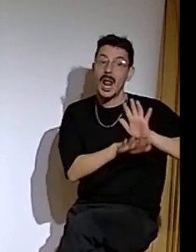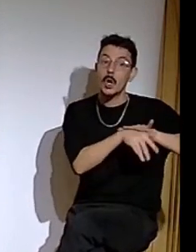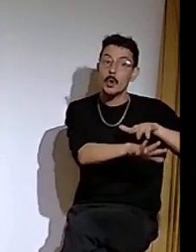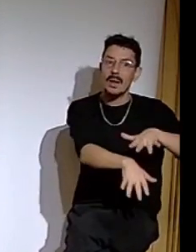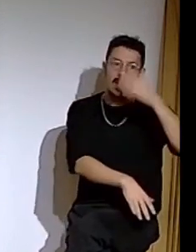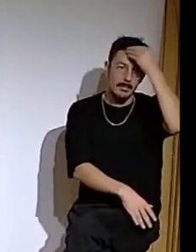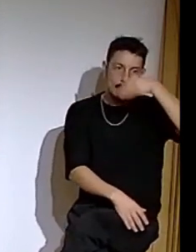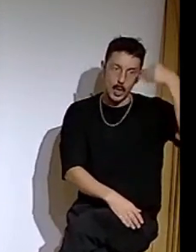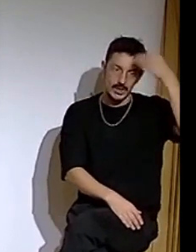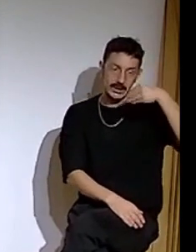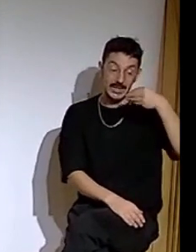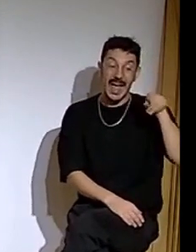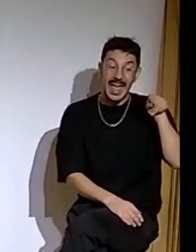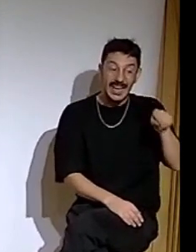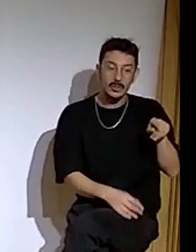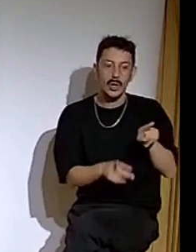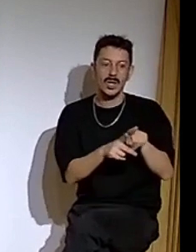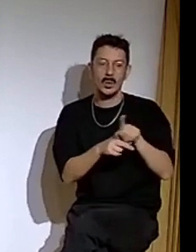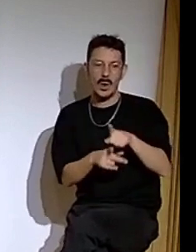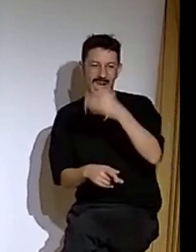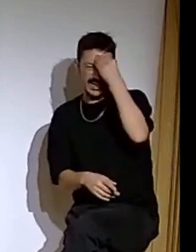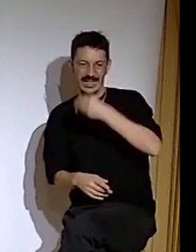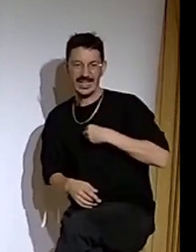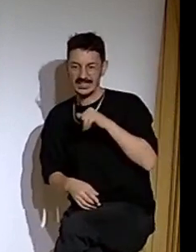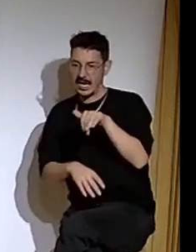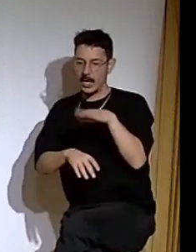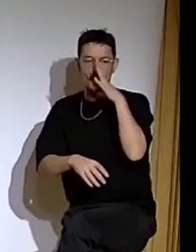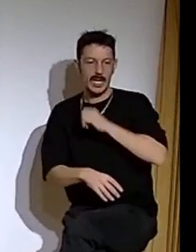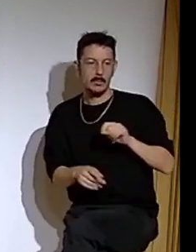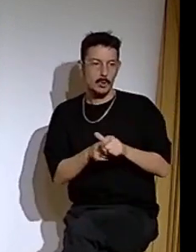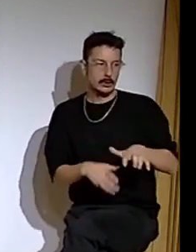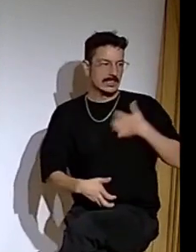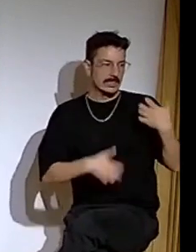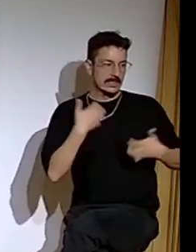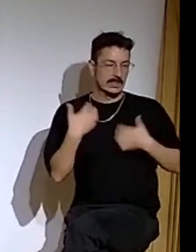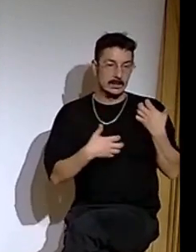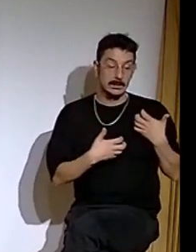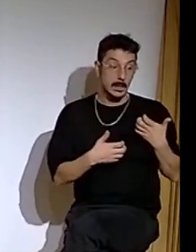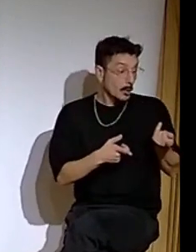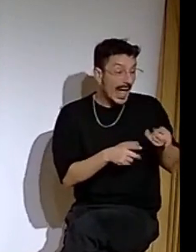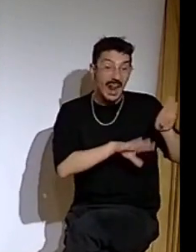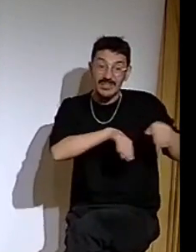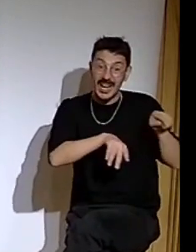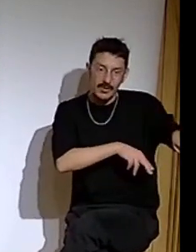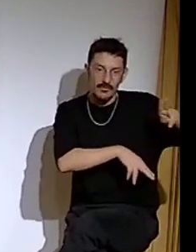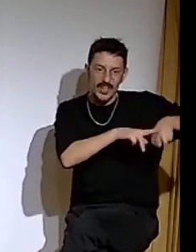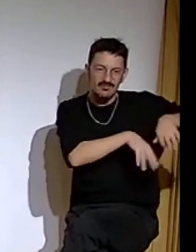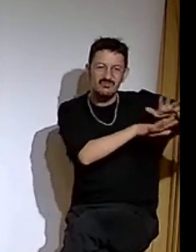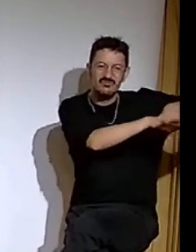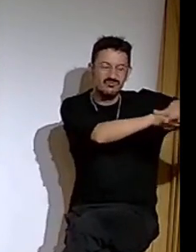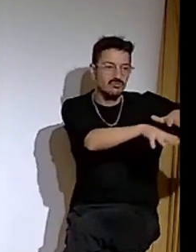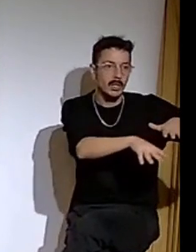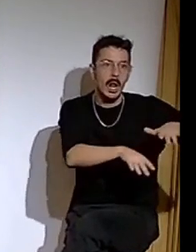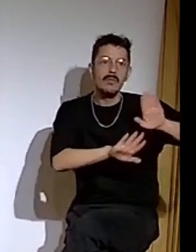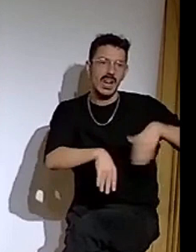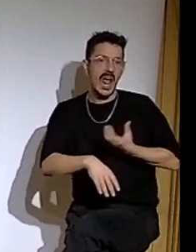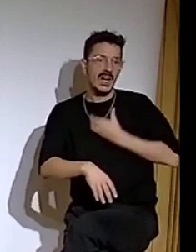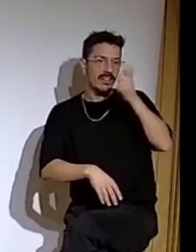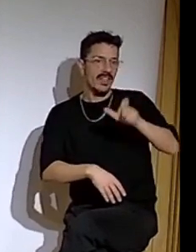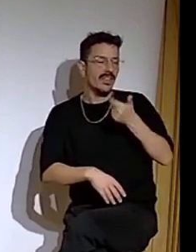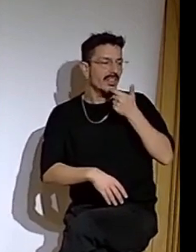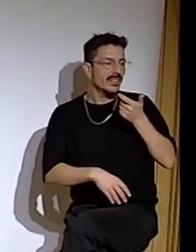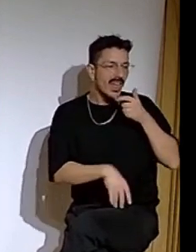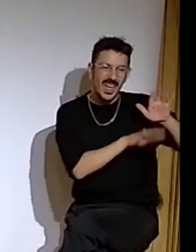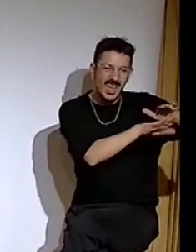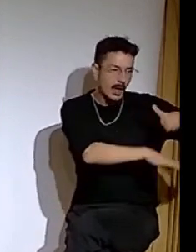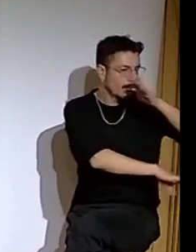molesto a la iglesia y al gobierno era tal la fiestonga que se armaba que el alcalde había prohibido la circulación de las procesiones